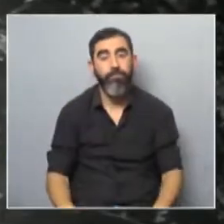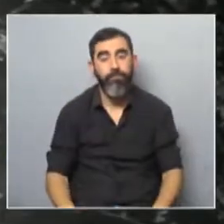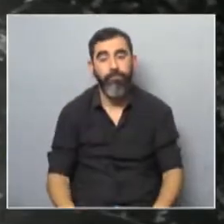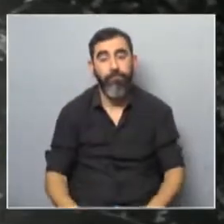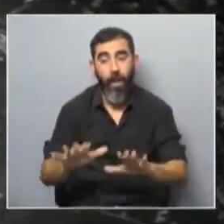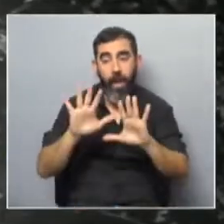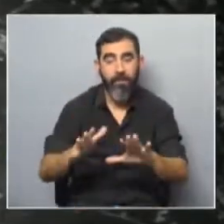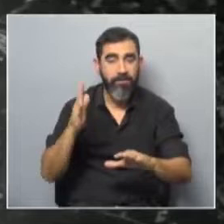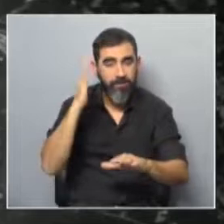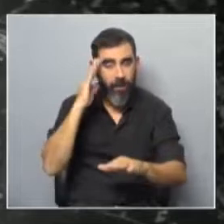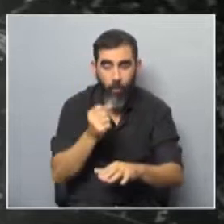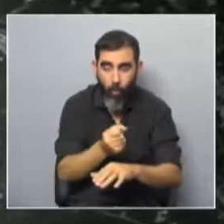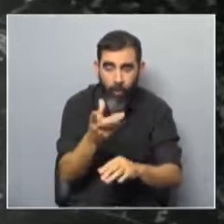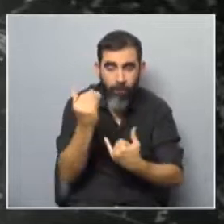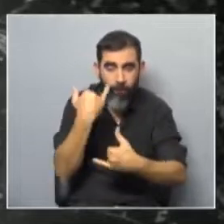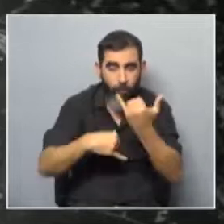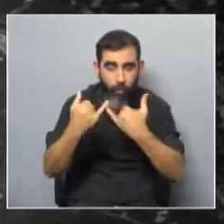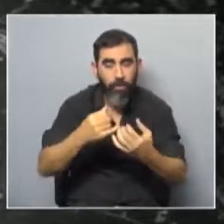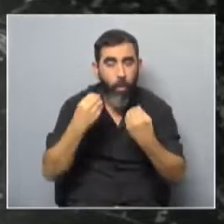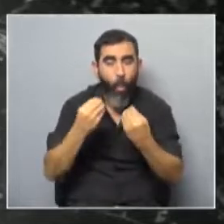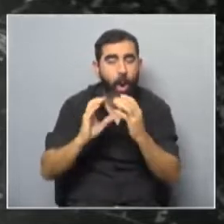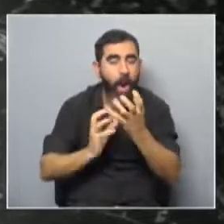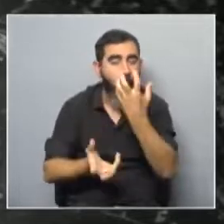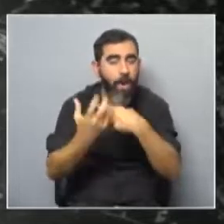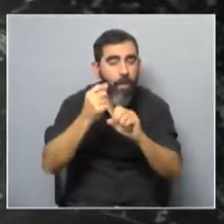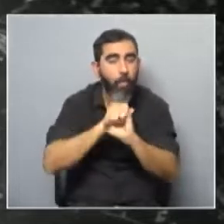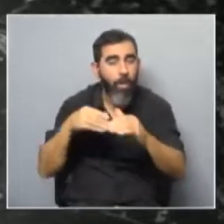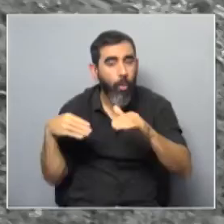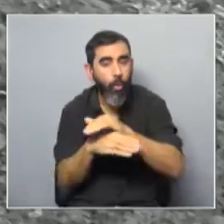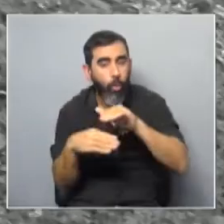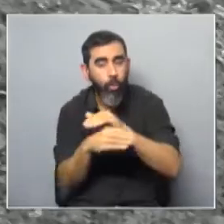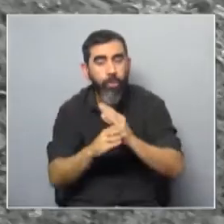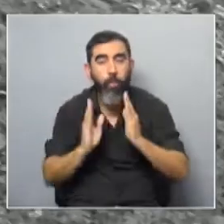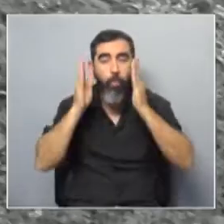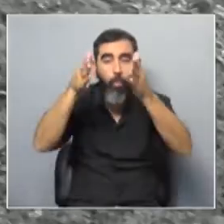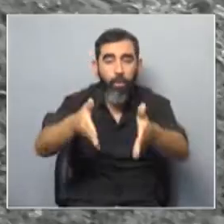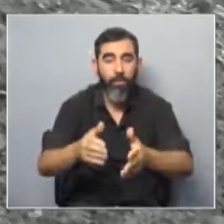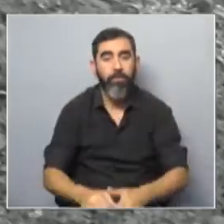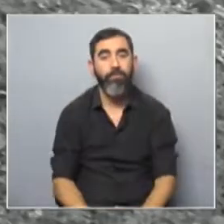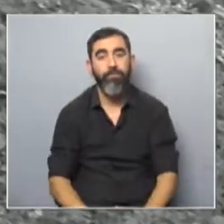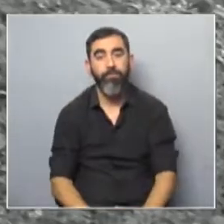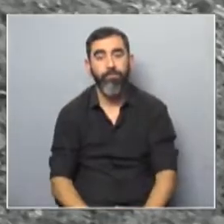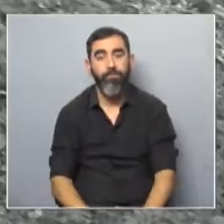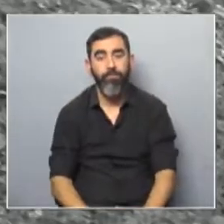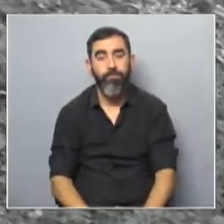de esa manera nosotros teníamos información de qué especies estaban pasando por debajo del puente.